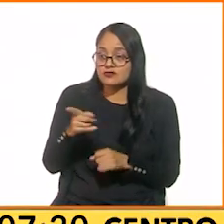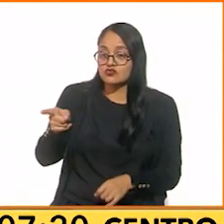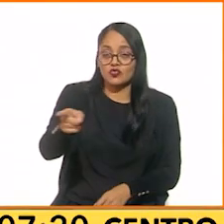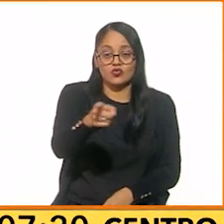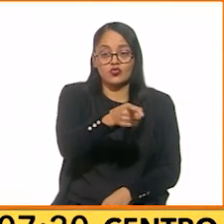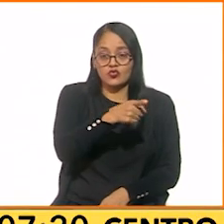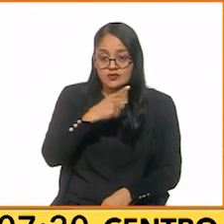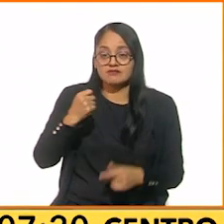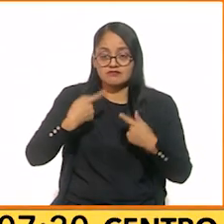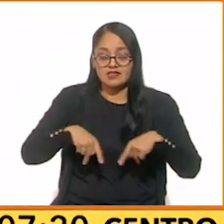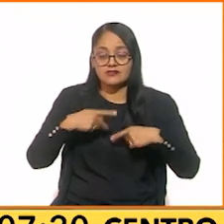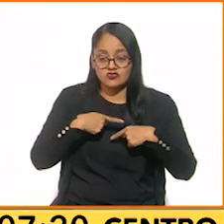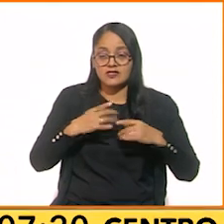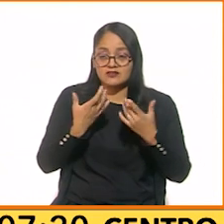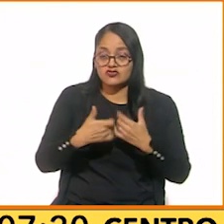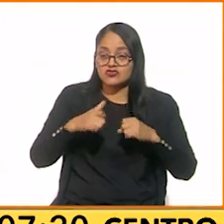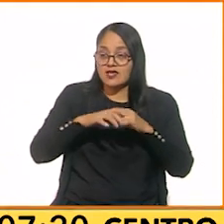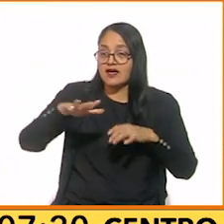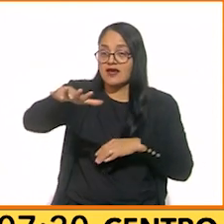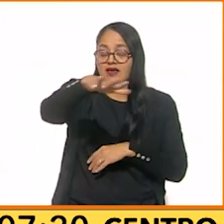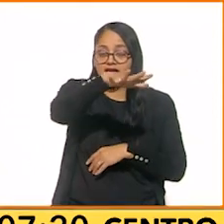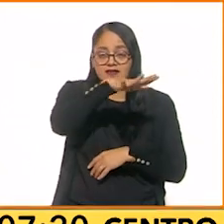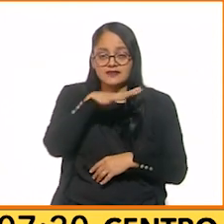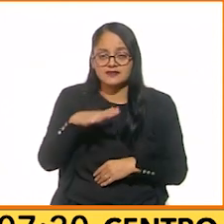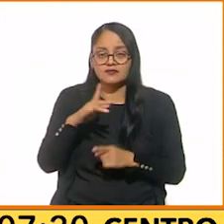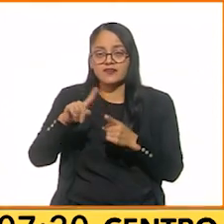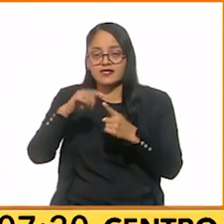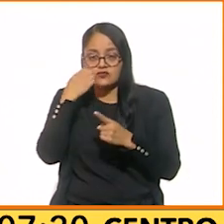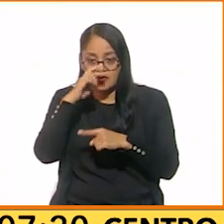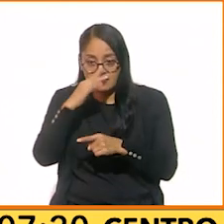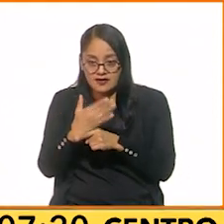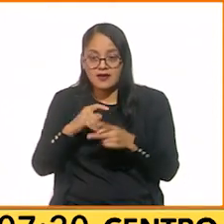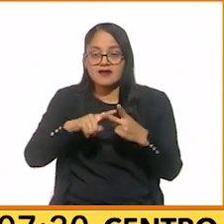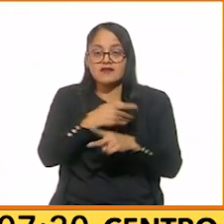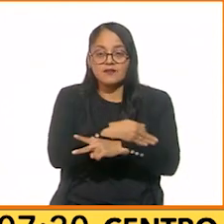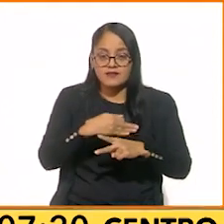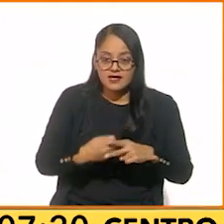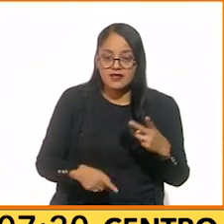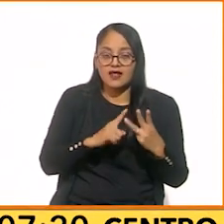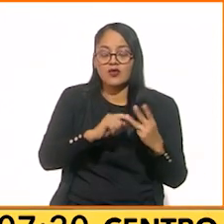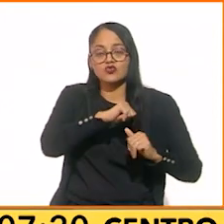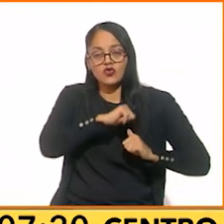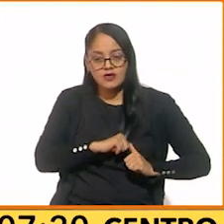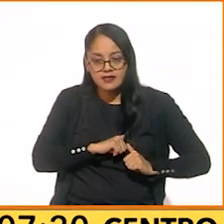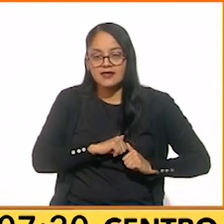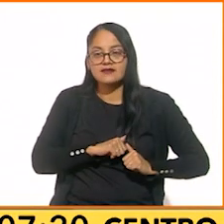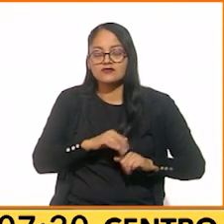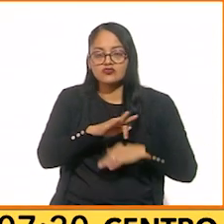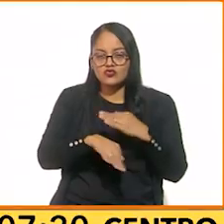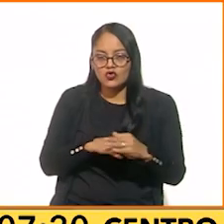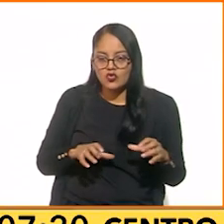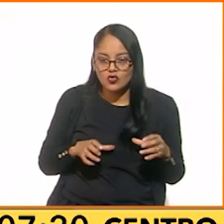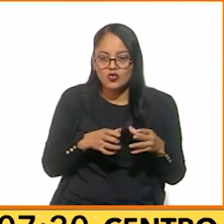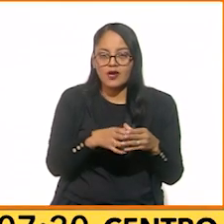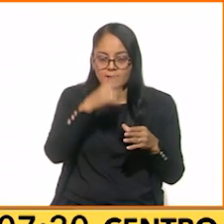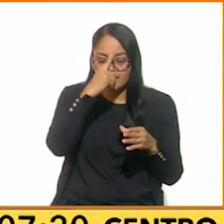los integrantes de una sociedad, como bien lo decías, escuela, familia, autoridades en conjunto para atender